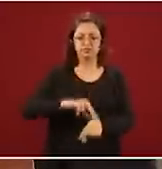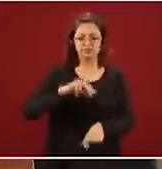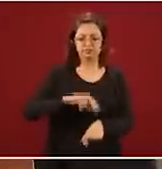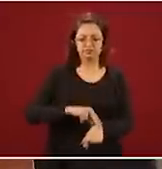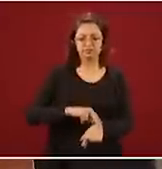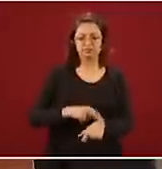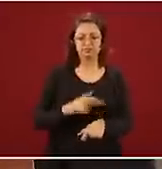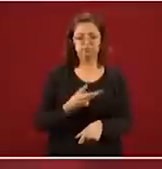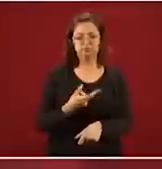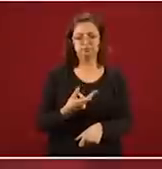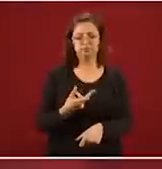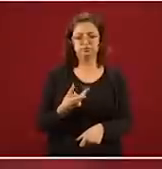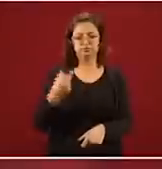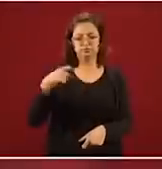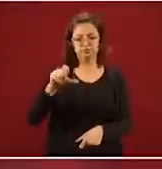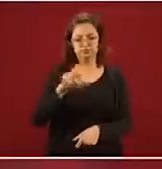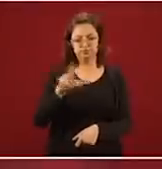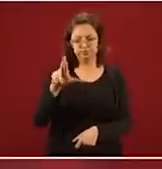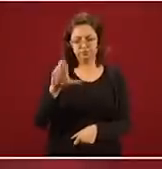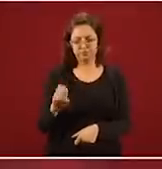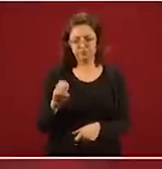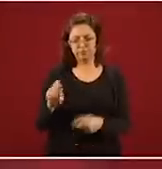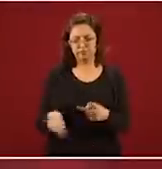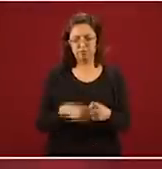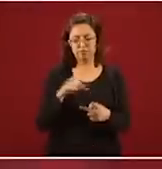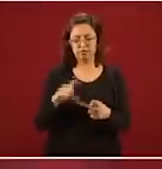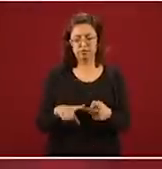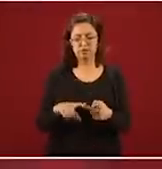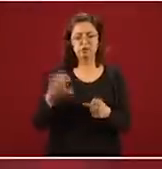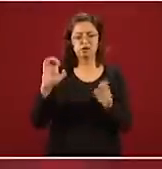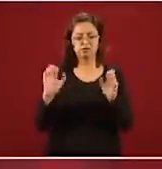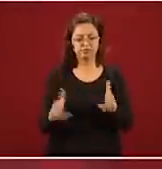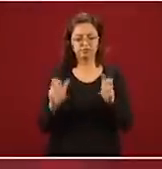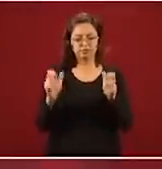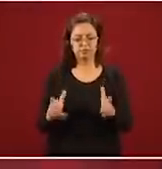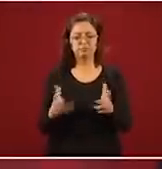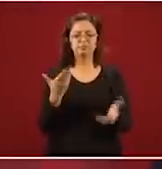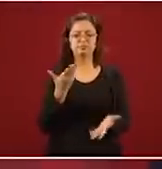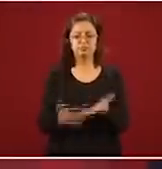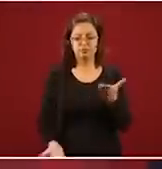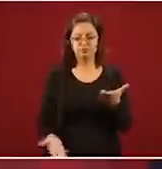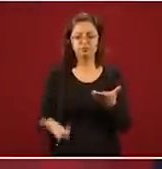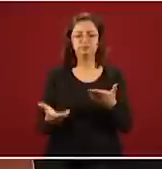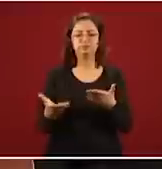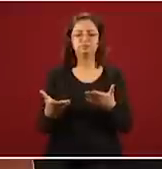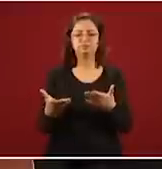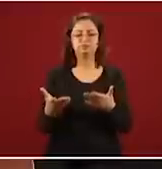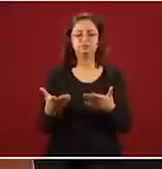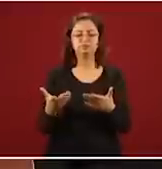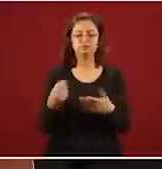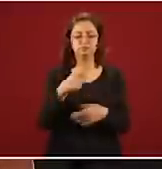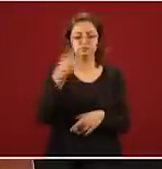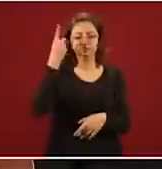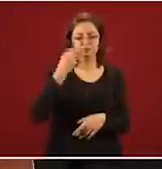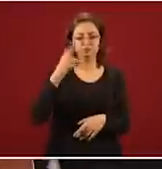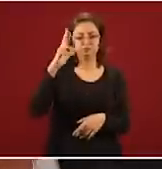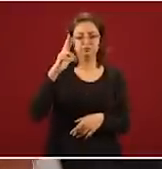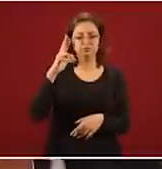en las delegaciones de Quintana Roo y en la delegación de Chiapas. Actualmente se desempeñaba como